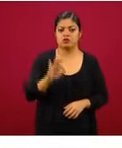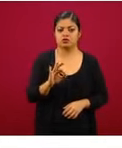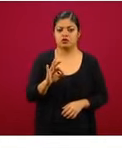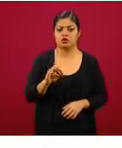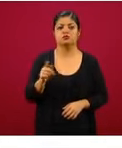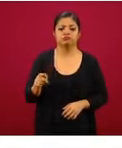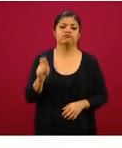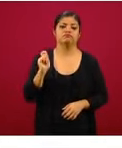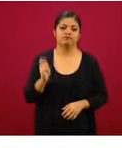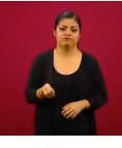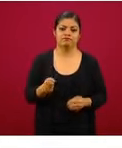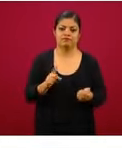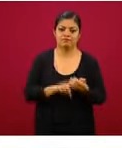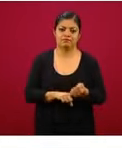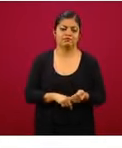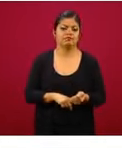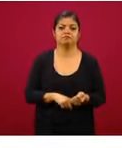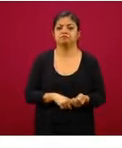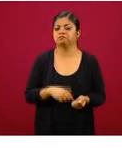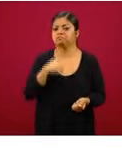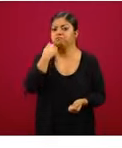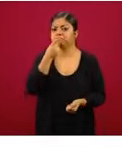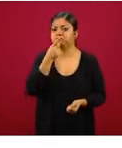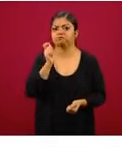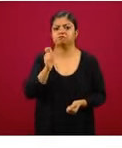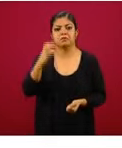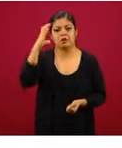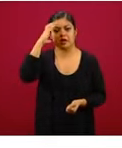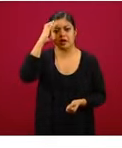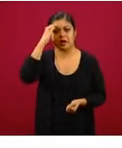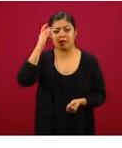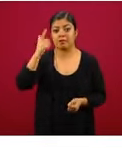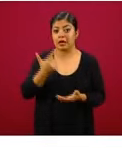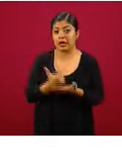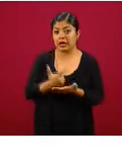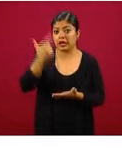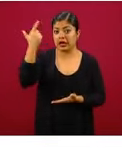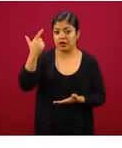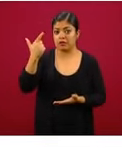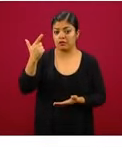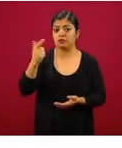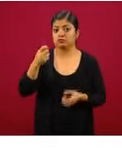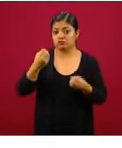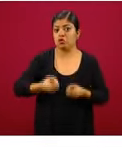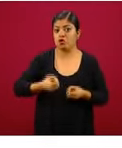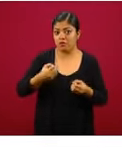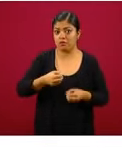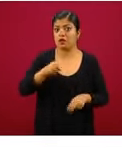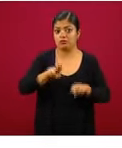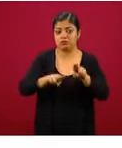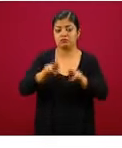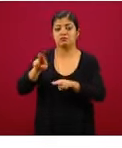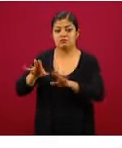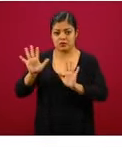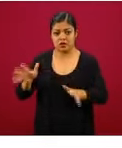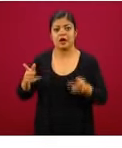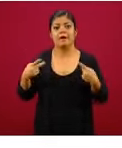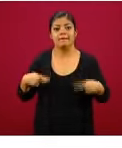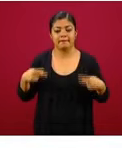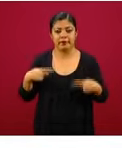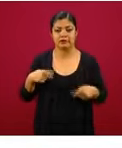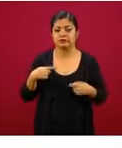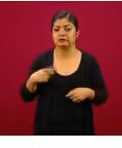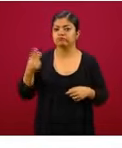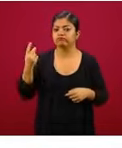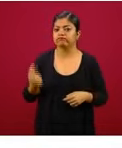esto lógicamente está representando que camas generales para pacientes graves pues están siendo ocupadas, es decir, las personas están llegando a demandar